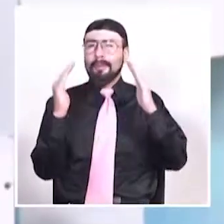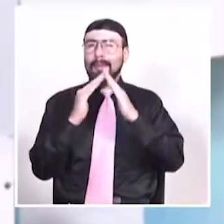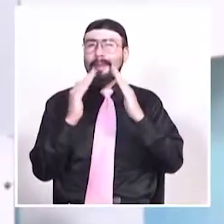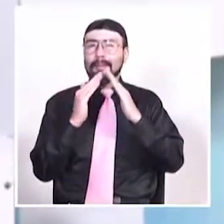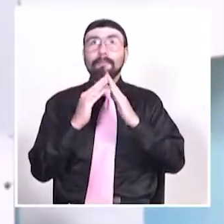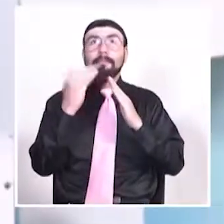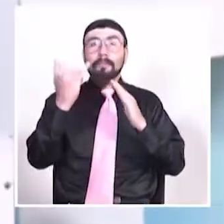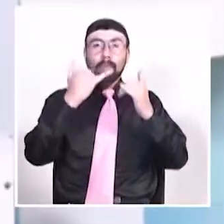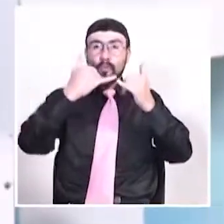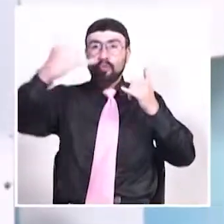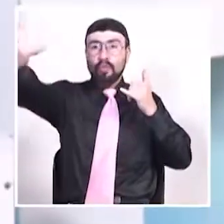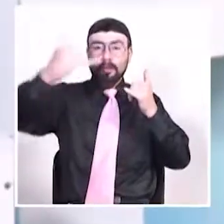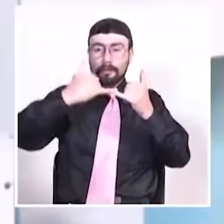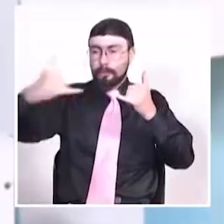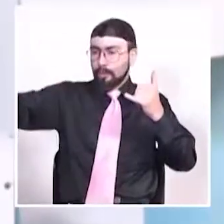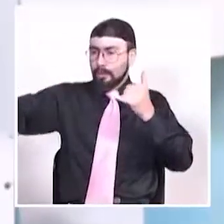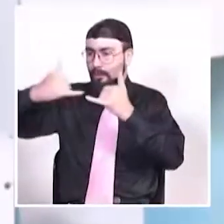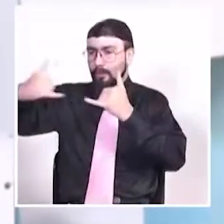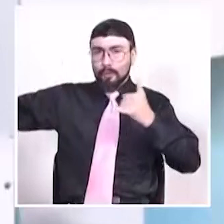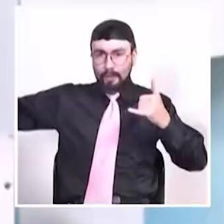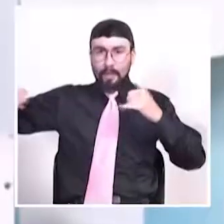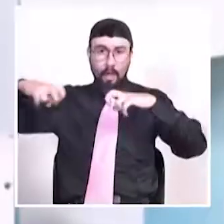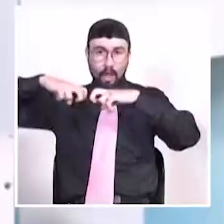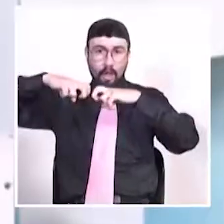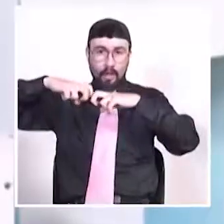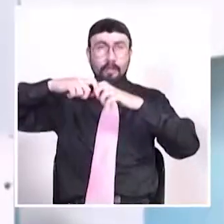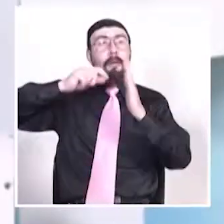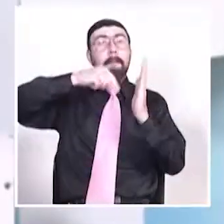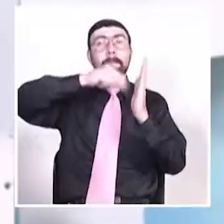casa en algún momento estuviera